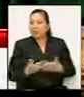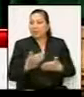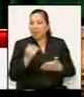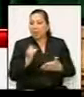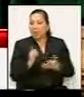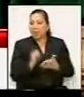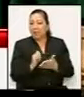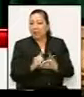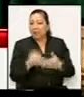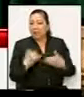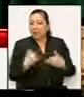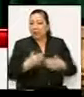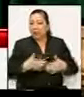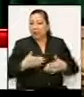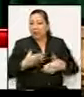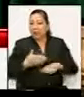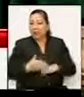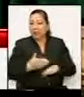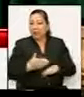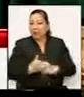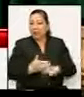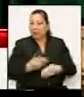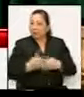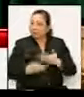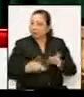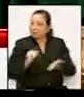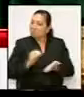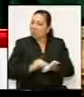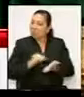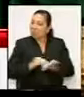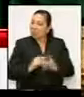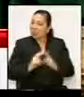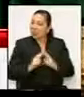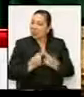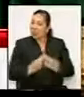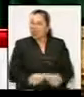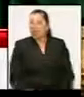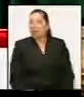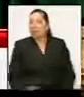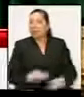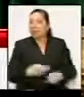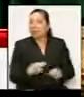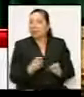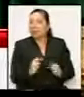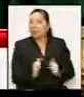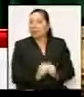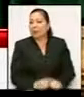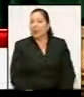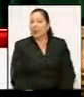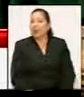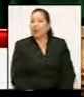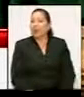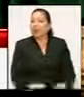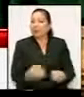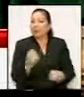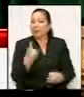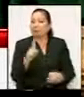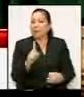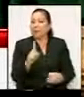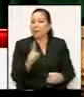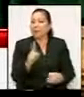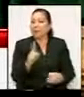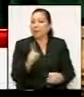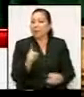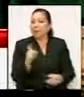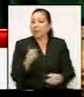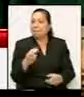idea de lo que queremos seguir desarrollando aquí. Vamos a seguir haciendo más eventos de promoción del consumo, justamente para que